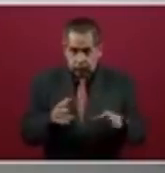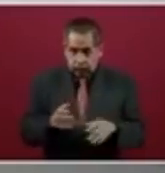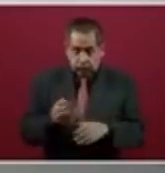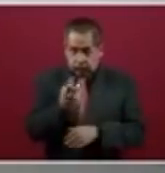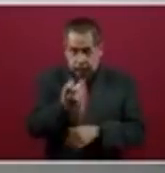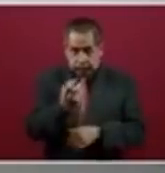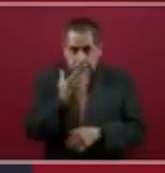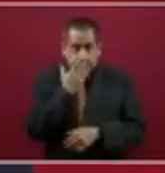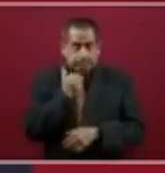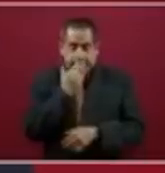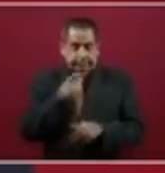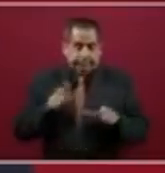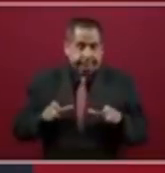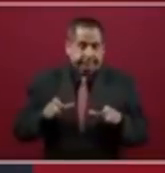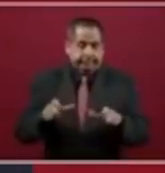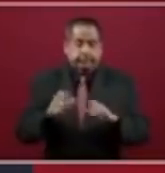Federal,